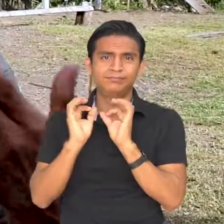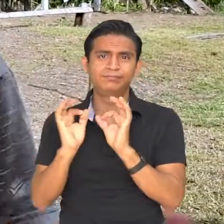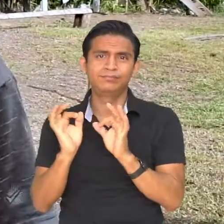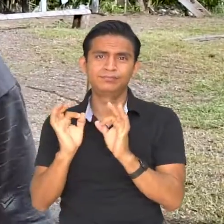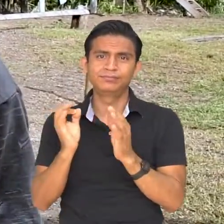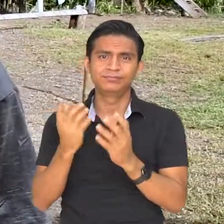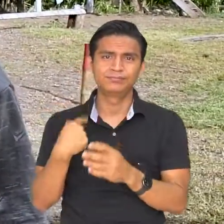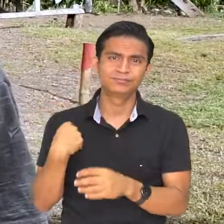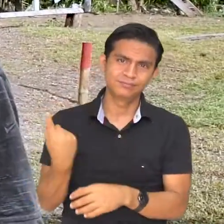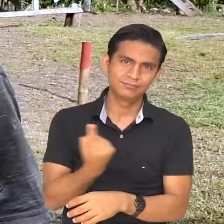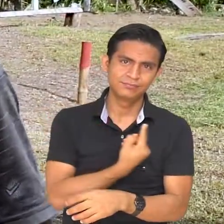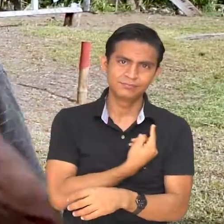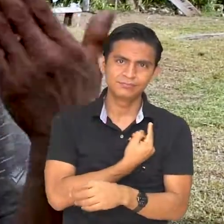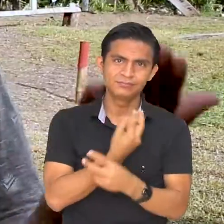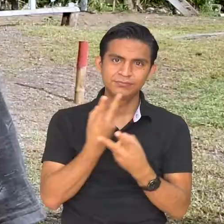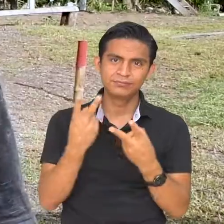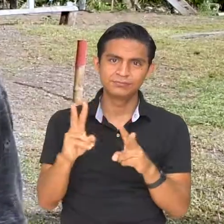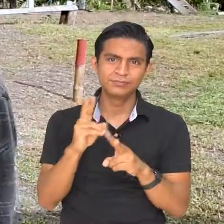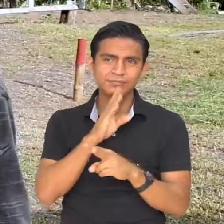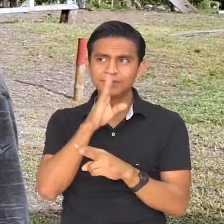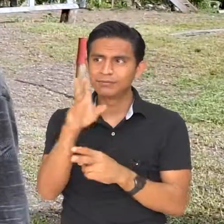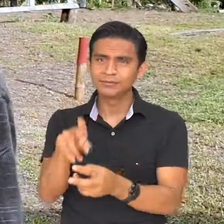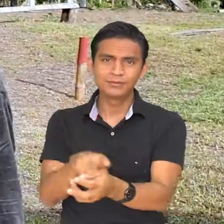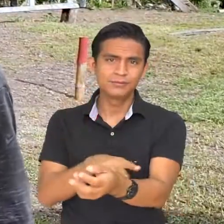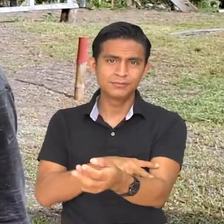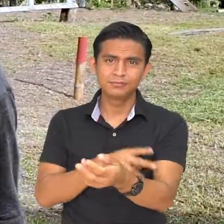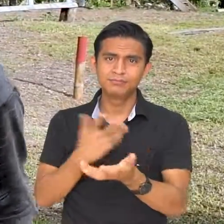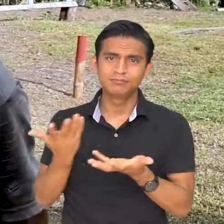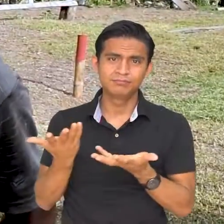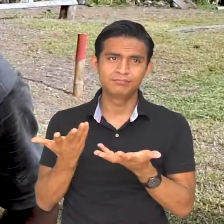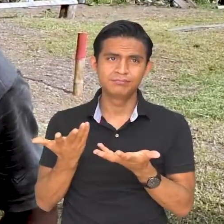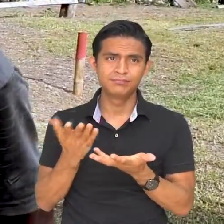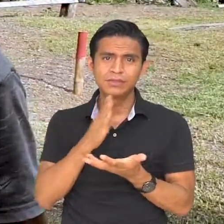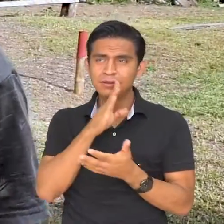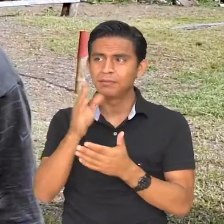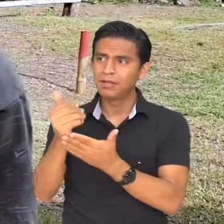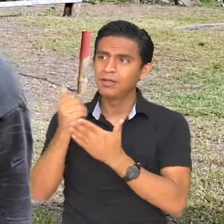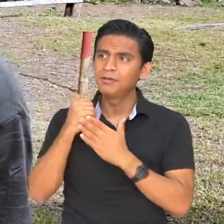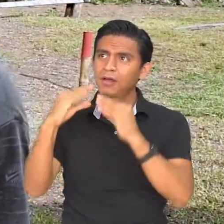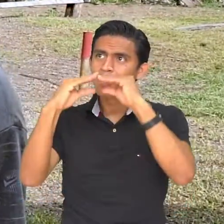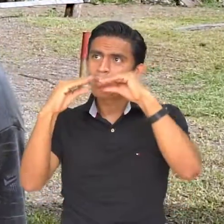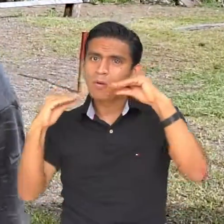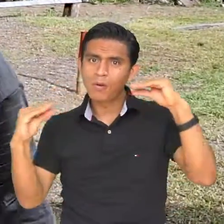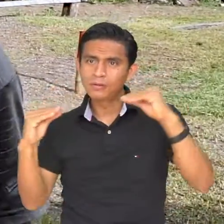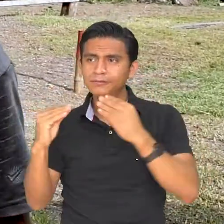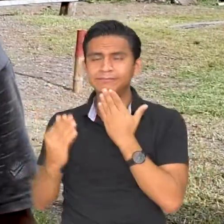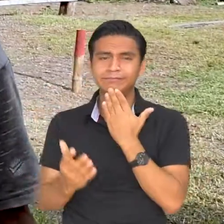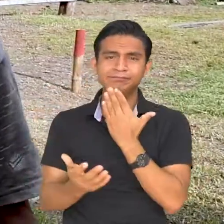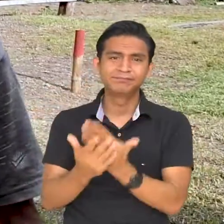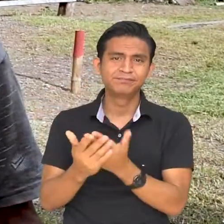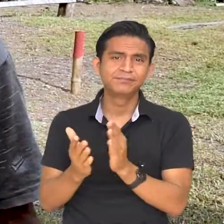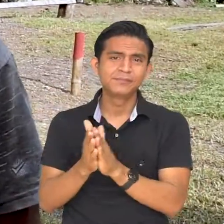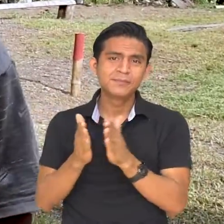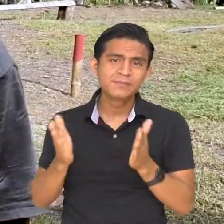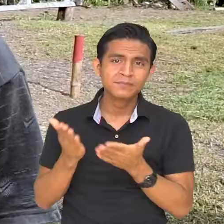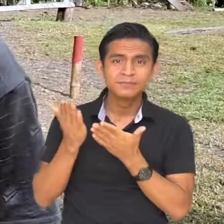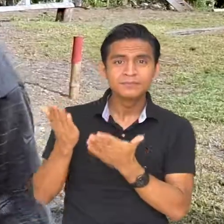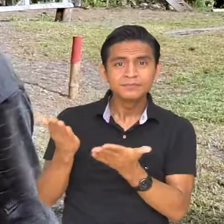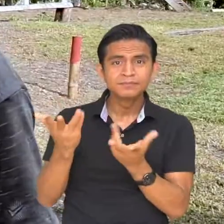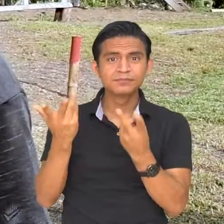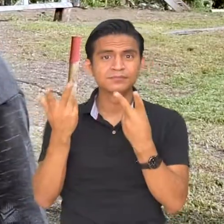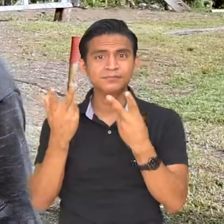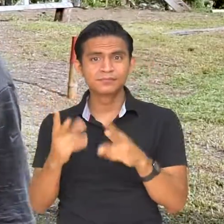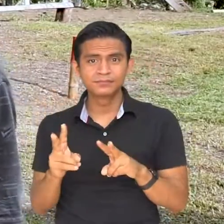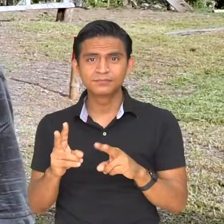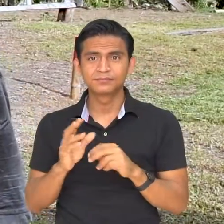nosotros solicitamos allá a Acción Social, como unos 20 hojas de zinc. Bueno, agradezco a ella,